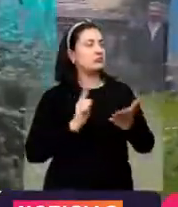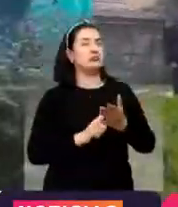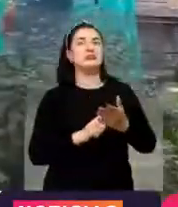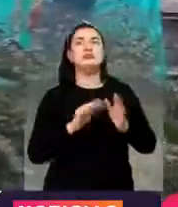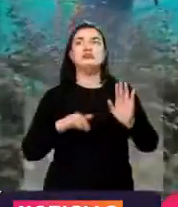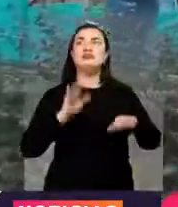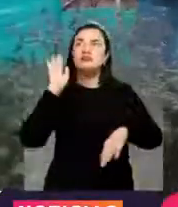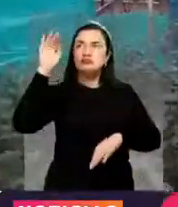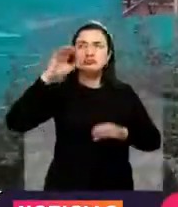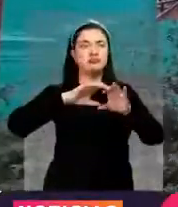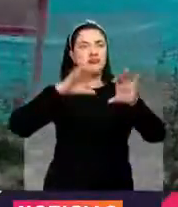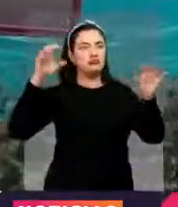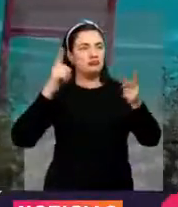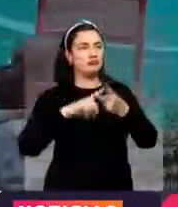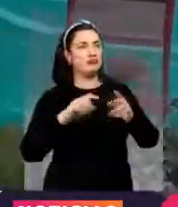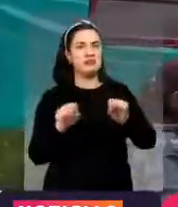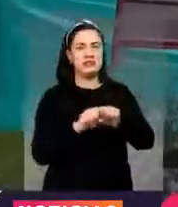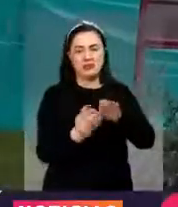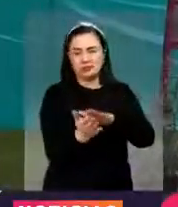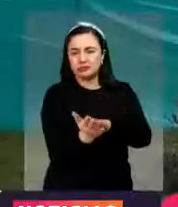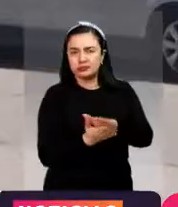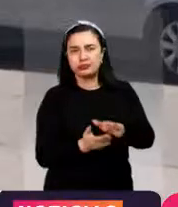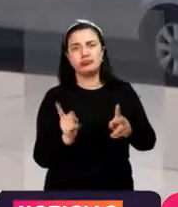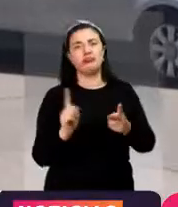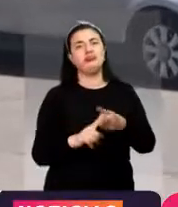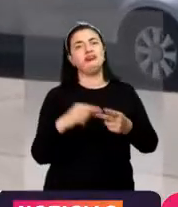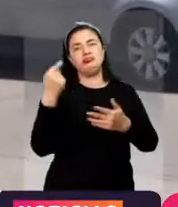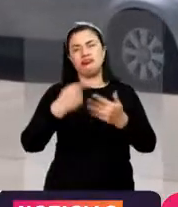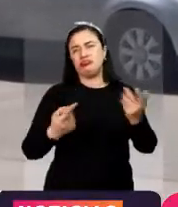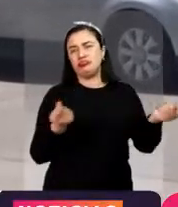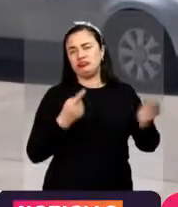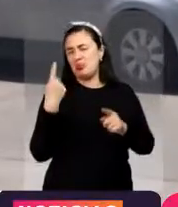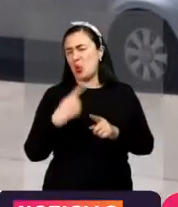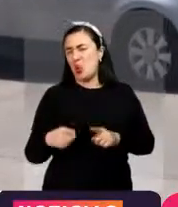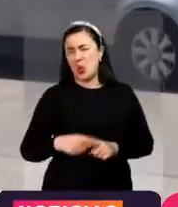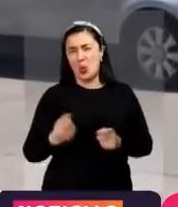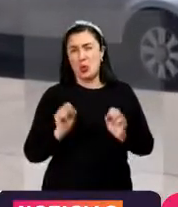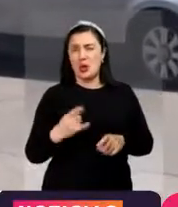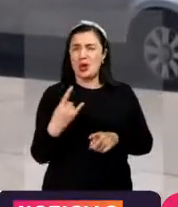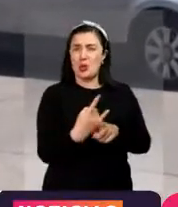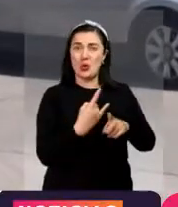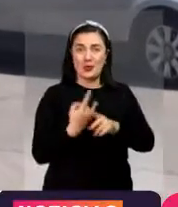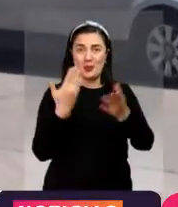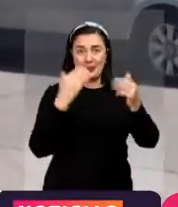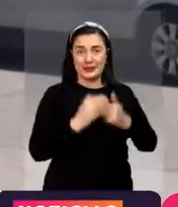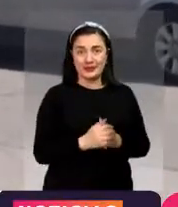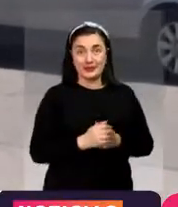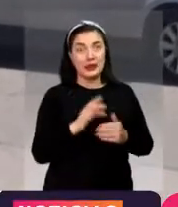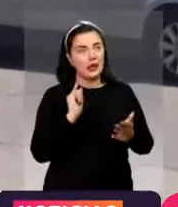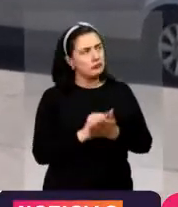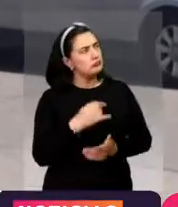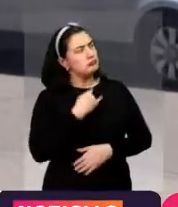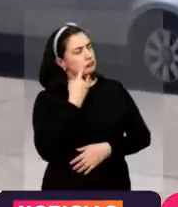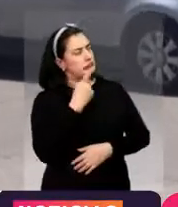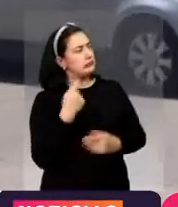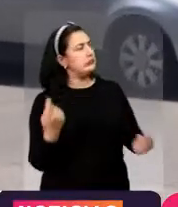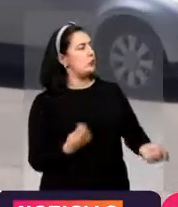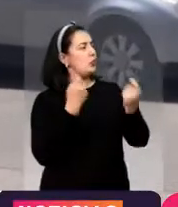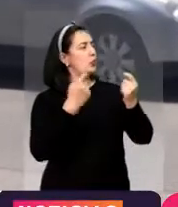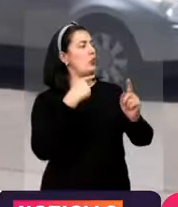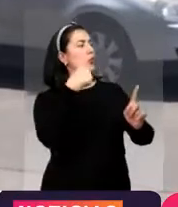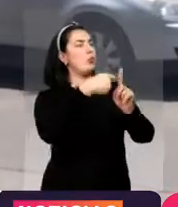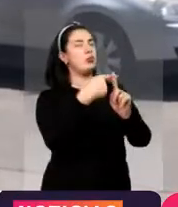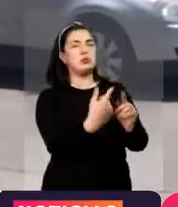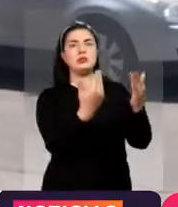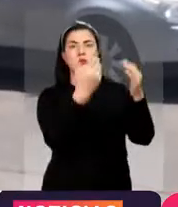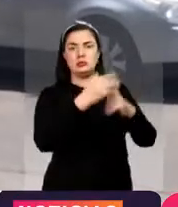sintéticas, calzado y combustible fósil controlado. Me parece fabulosa esta campaña de la Llantatón porque hace que